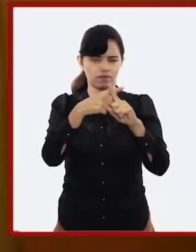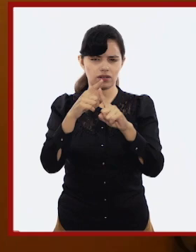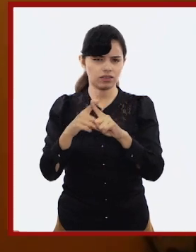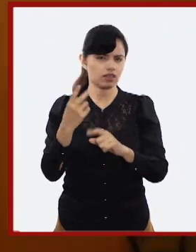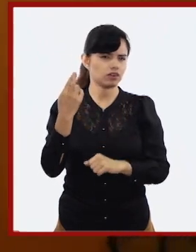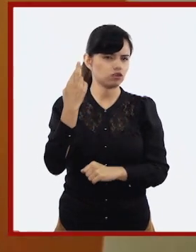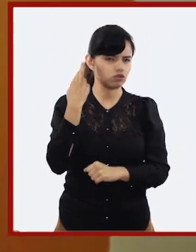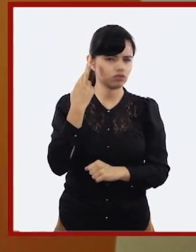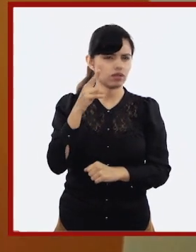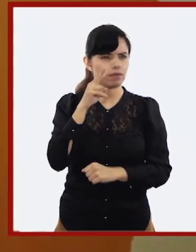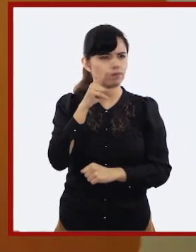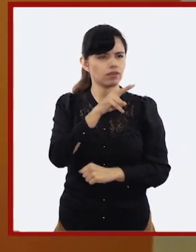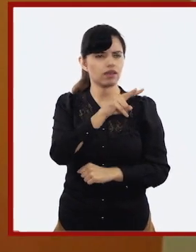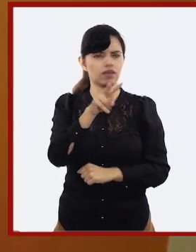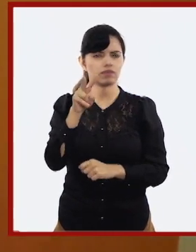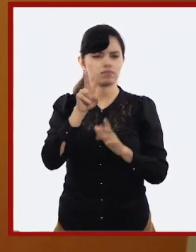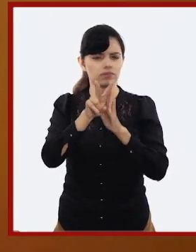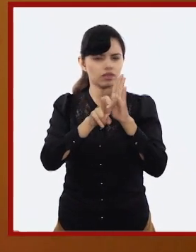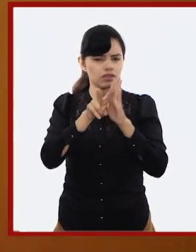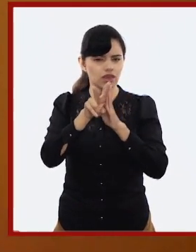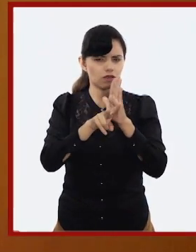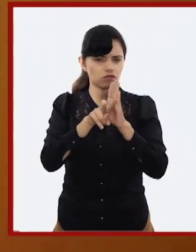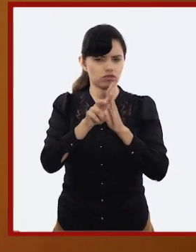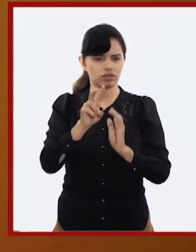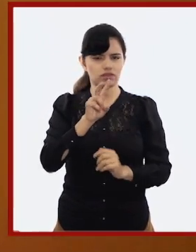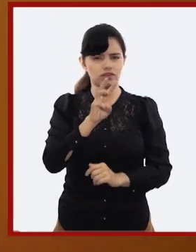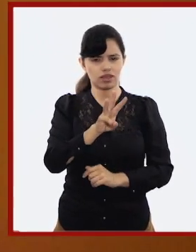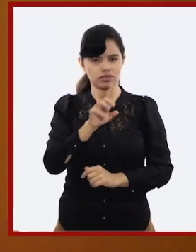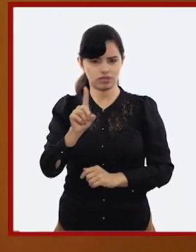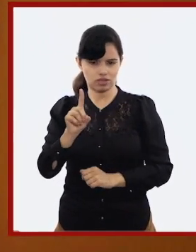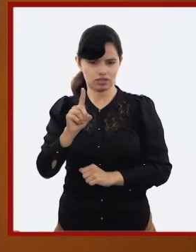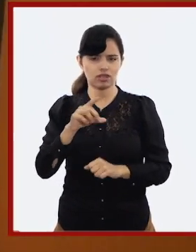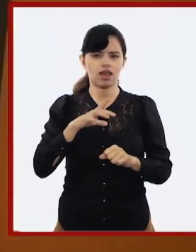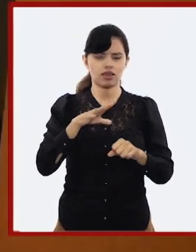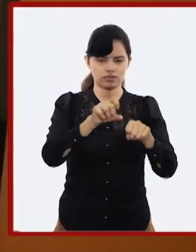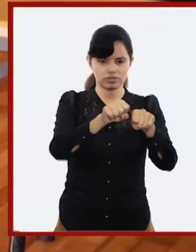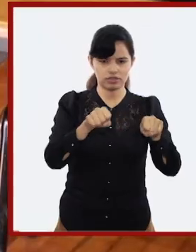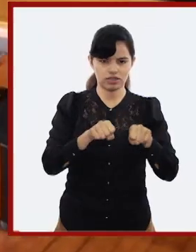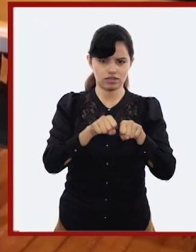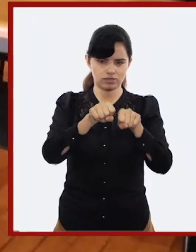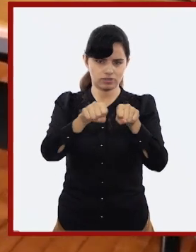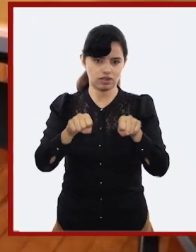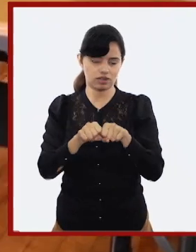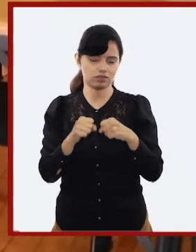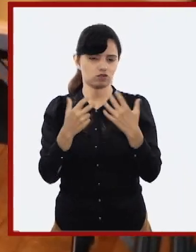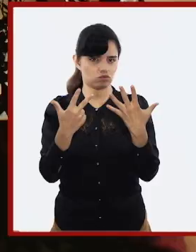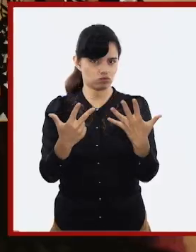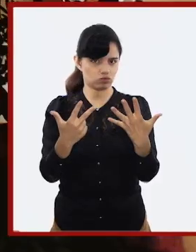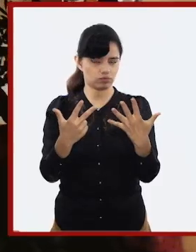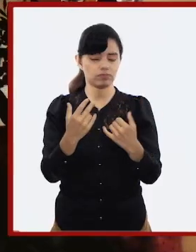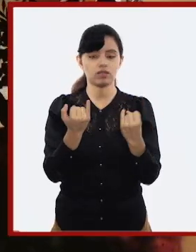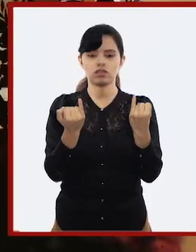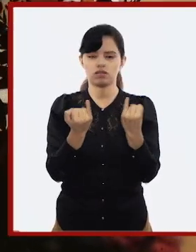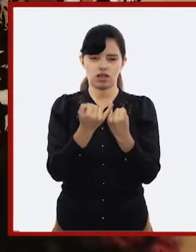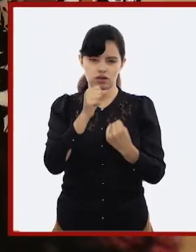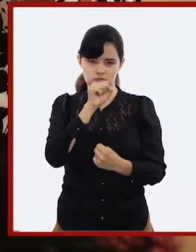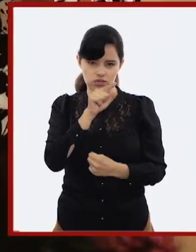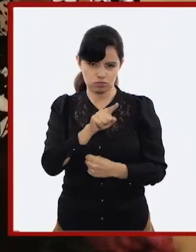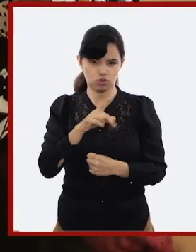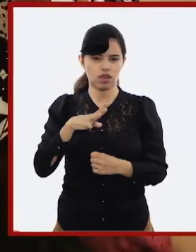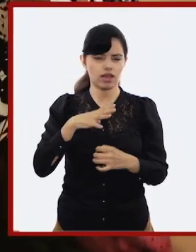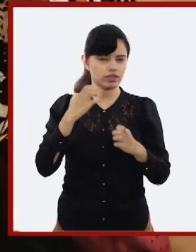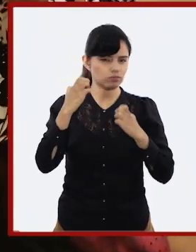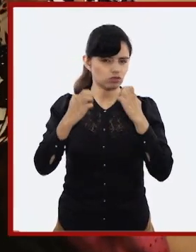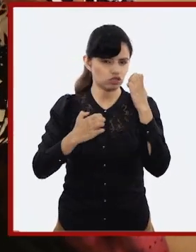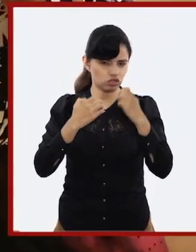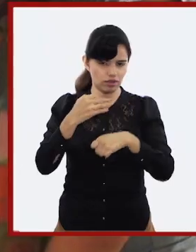y recreaciones en tercera dimensión y que cuenta en total con 8 salas. Asimismo, presenta exposiciones